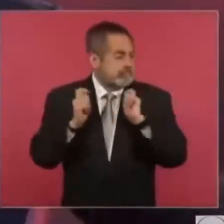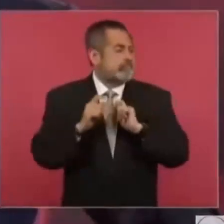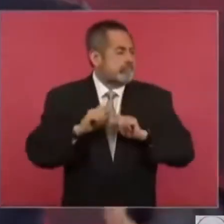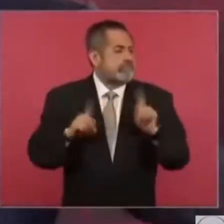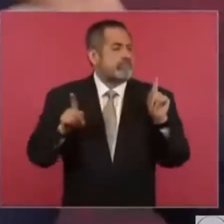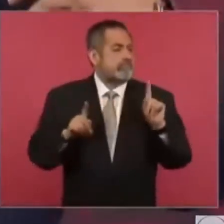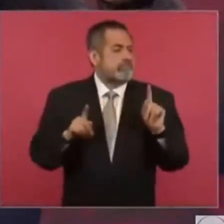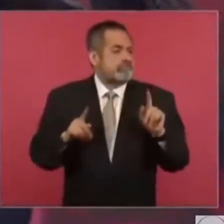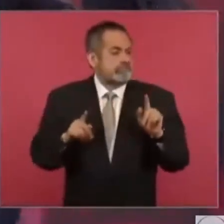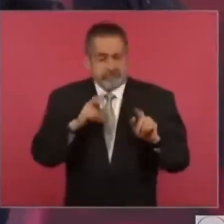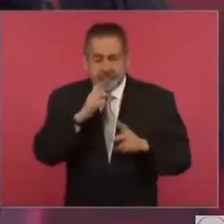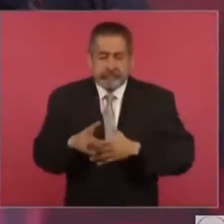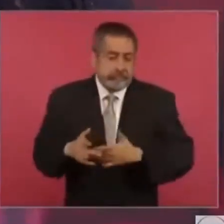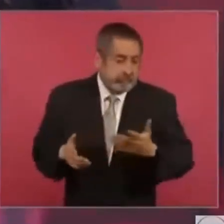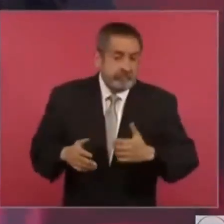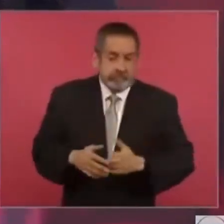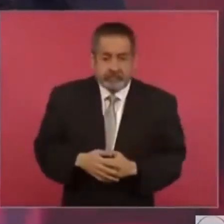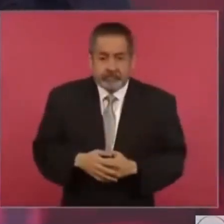aunque